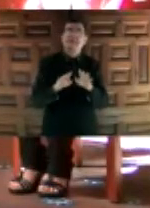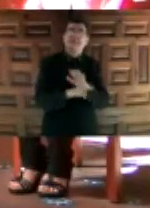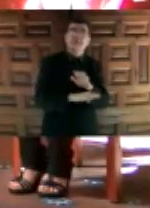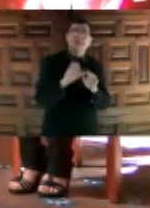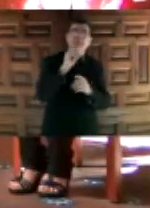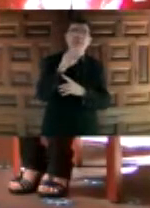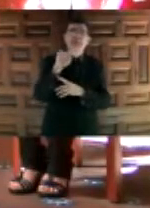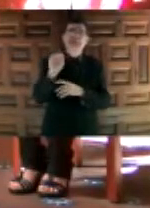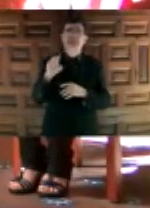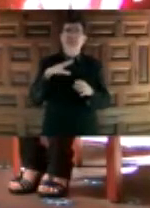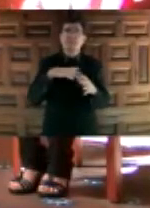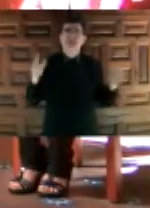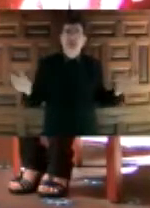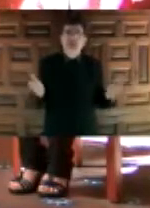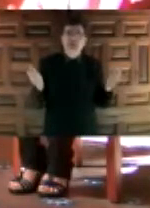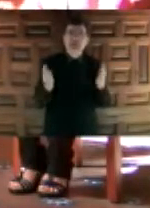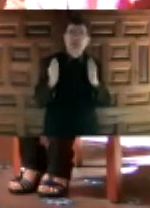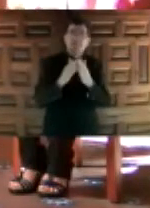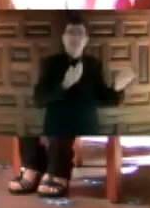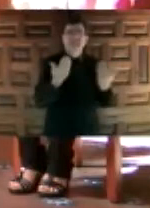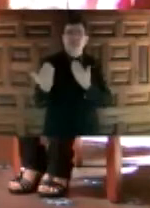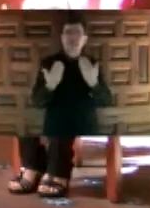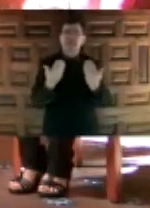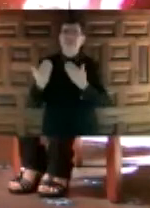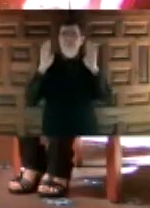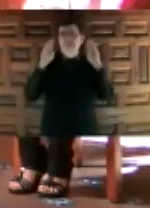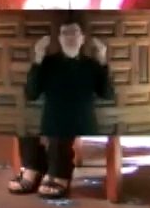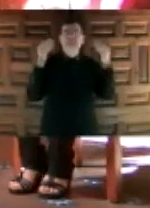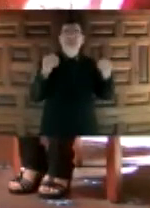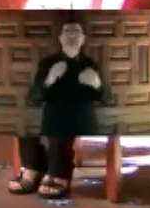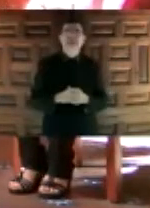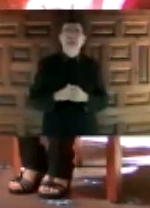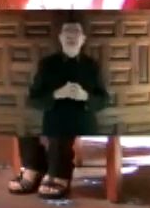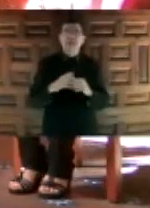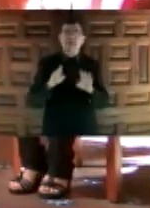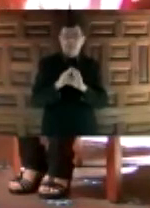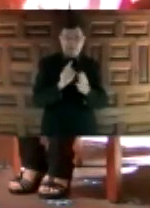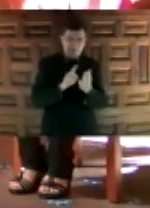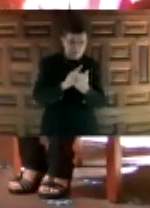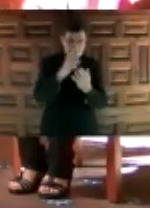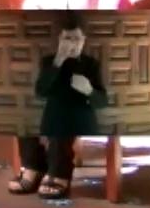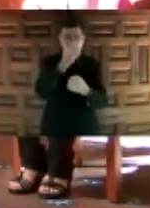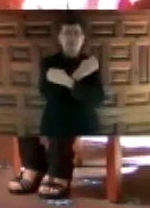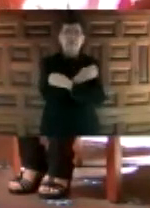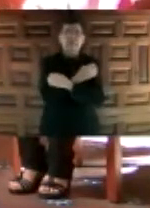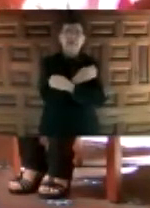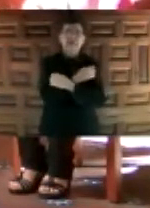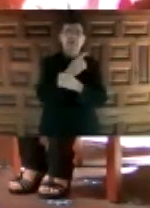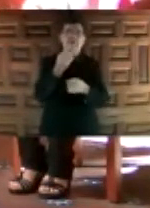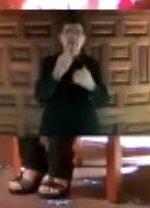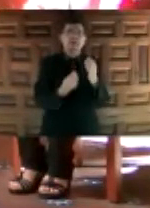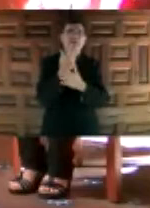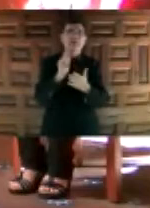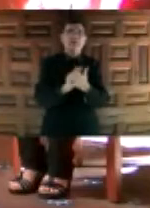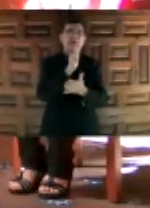de COMIE por promover un conversatorio orientado al derecho a la educación en el marco de la